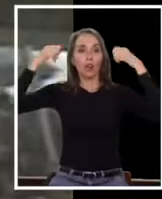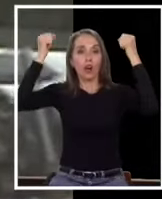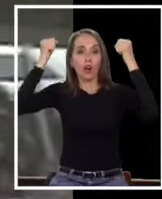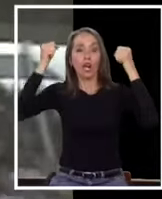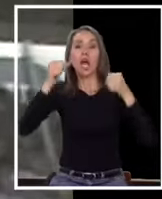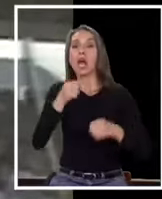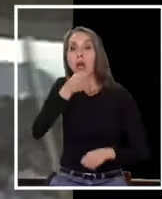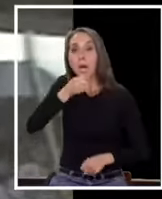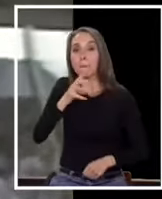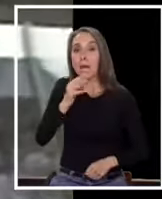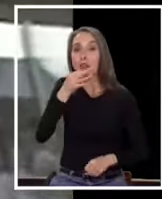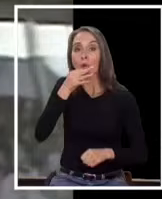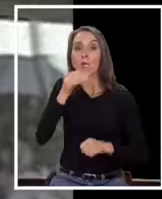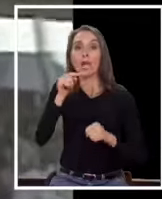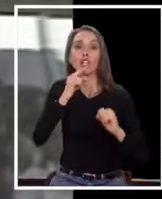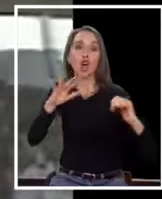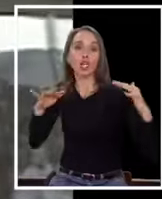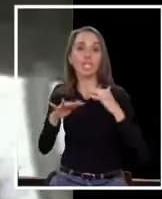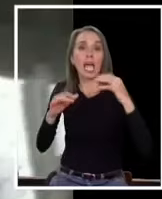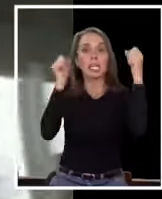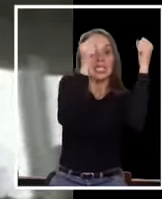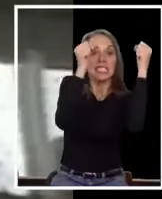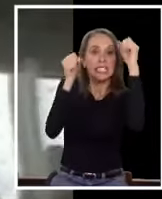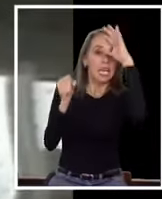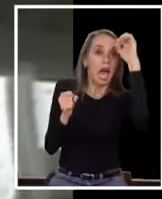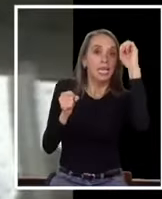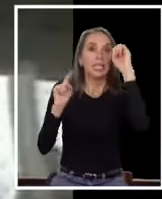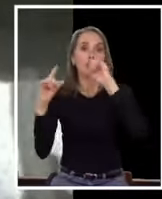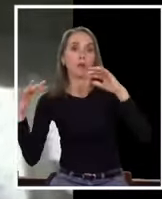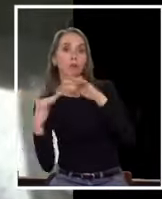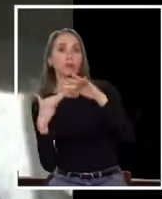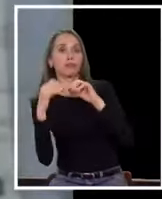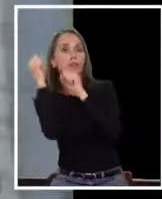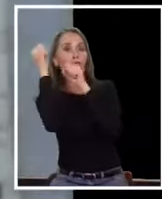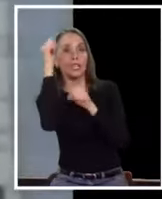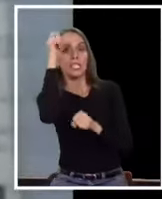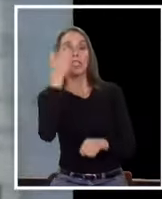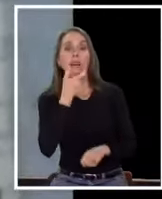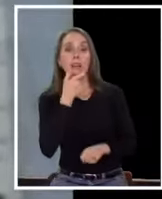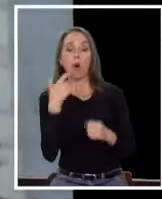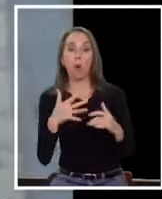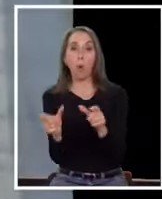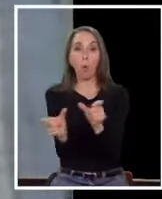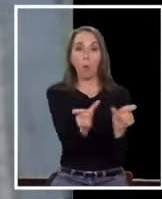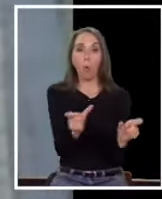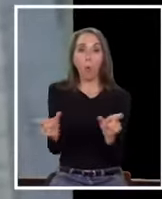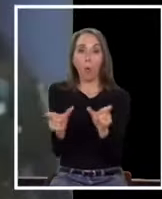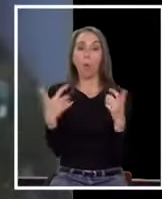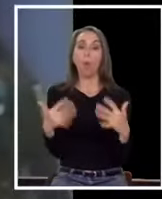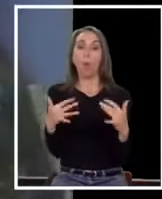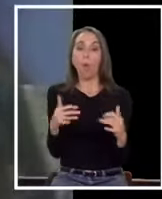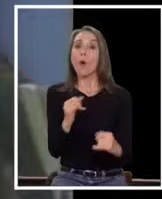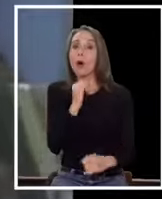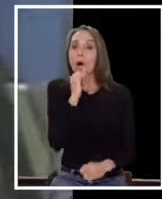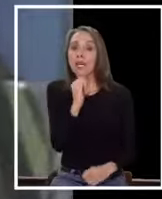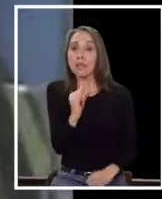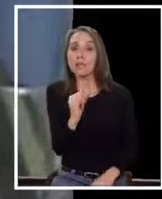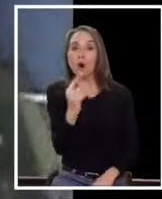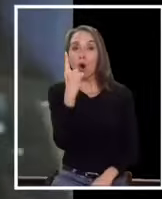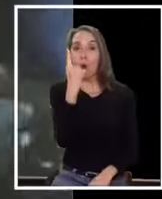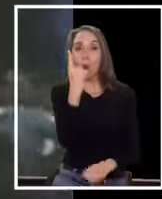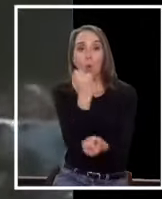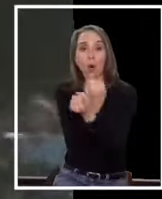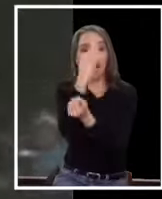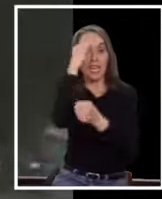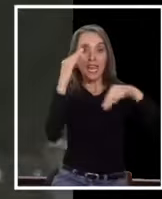que se tomaron hoy para evitar incidentes entre los hinchas argentinos e ingleses fueron extremas. Se informó que había un